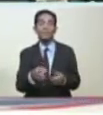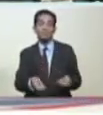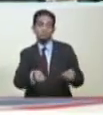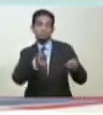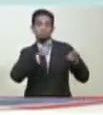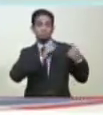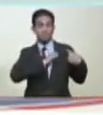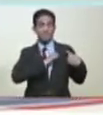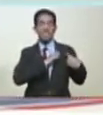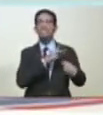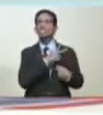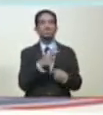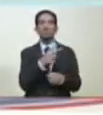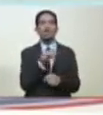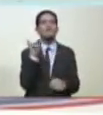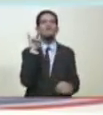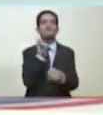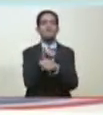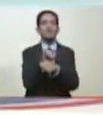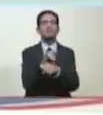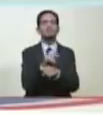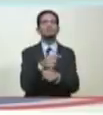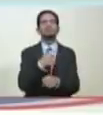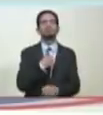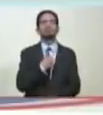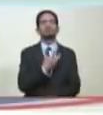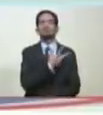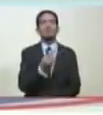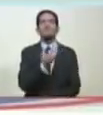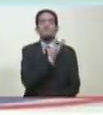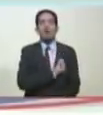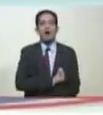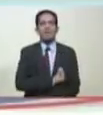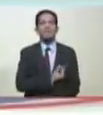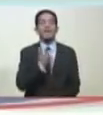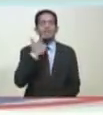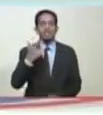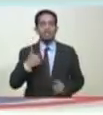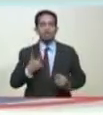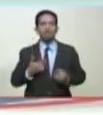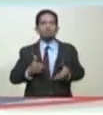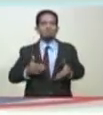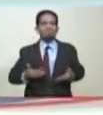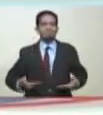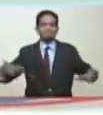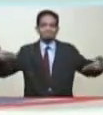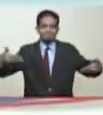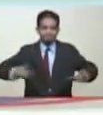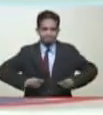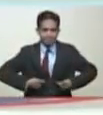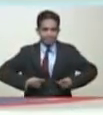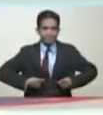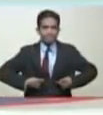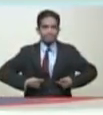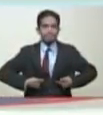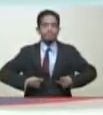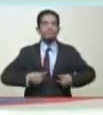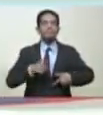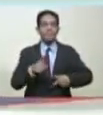y yo no les voy a fallar, no le voy a fallar y dedicaré todos mis días de este nuevo periodo